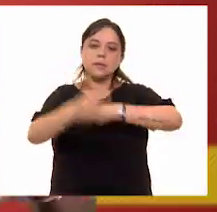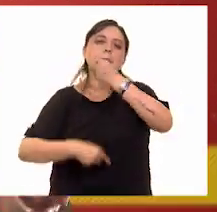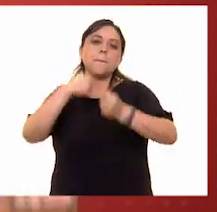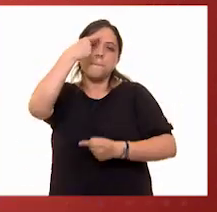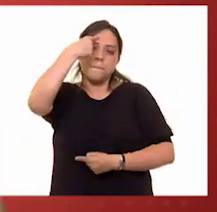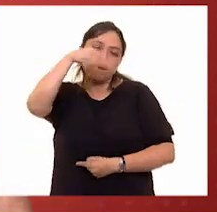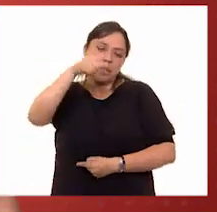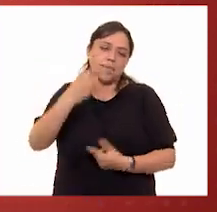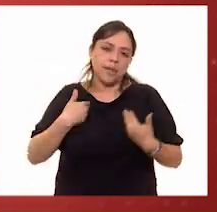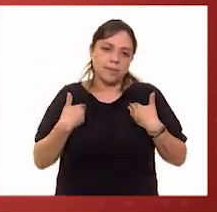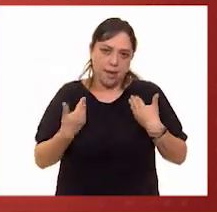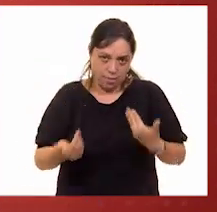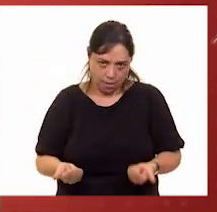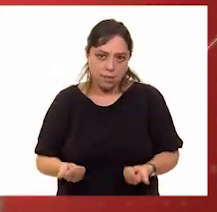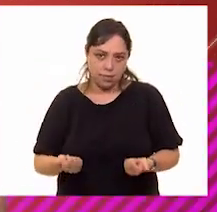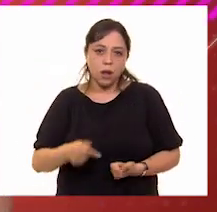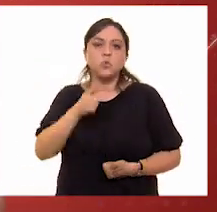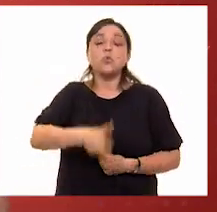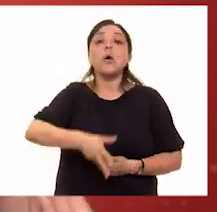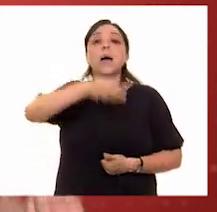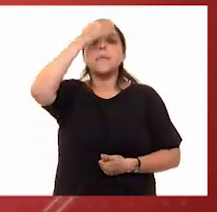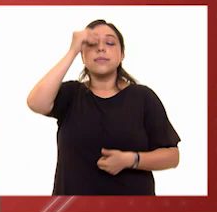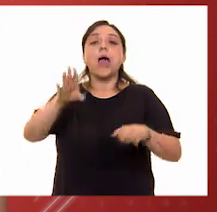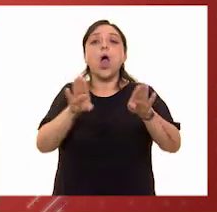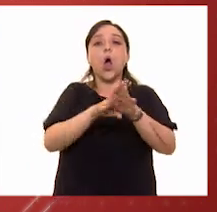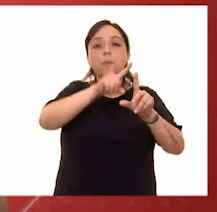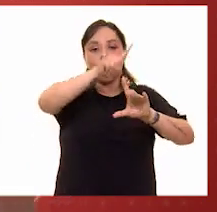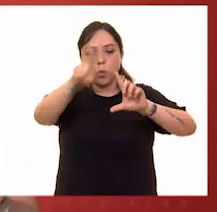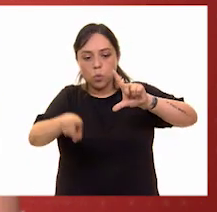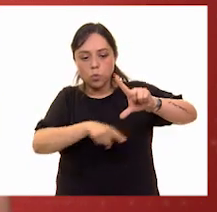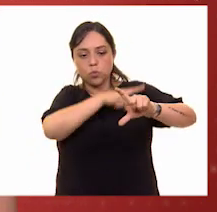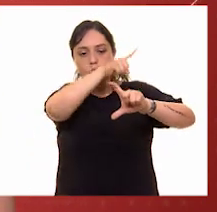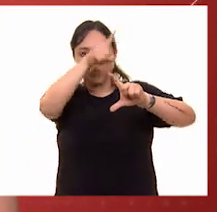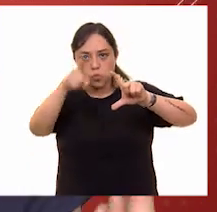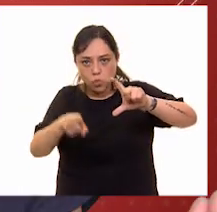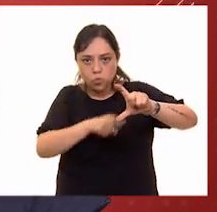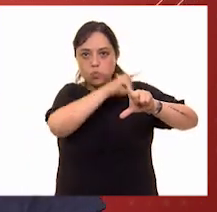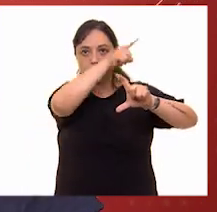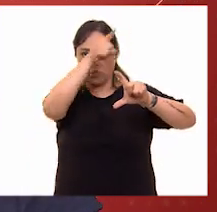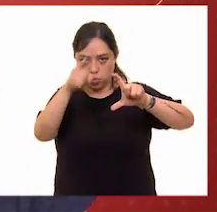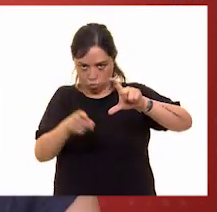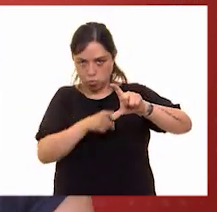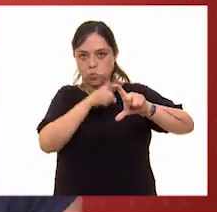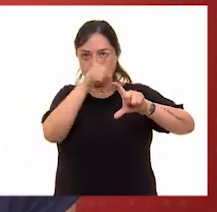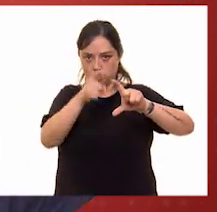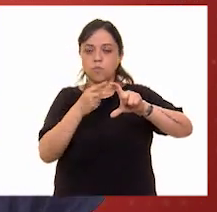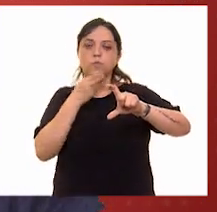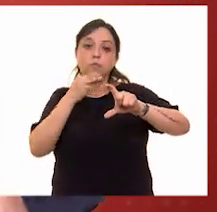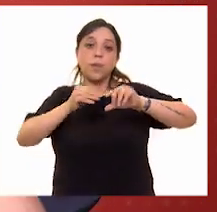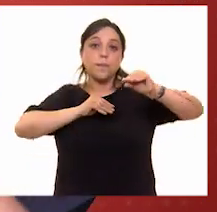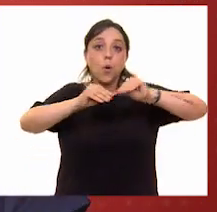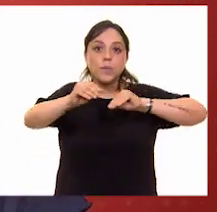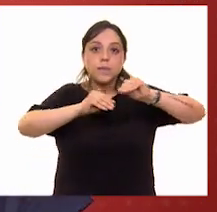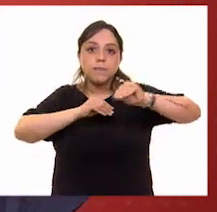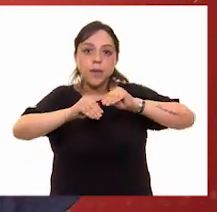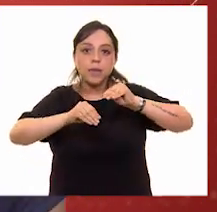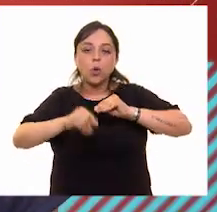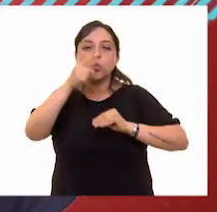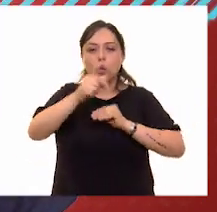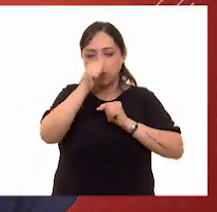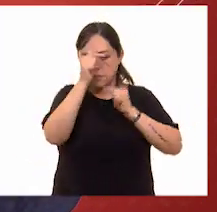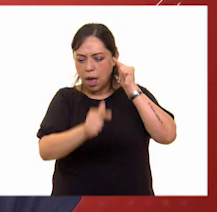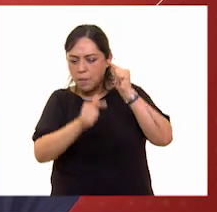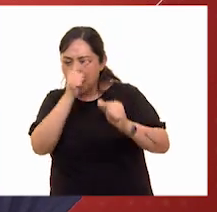comprender. Aprenderás cómo funcionan los ciclos a través de patrones de movimiento. El propósito es que aprendas a